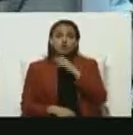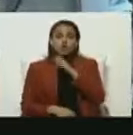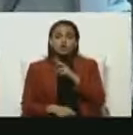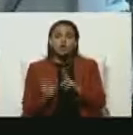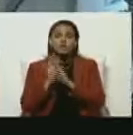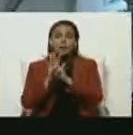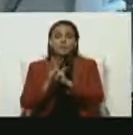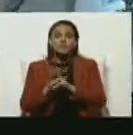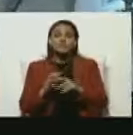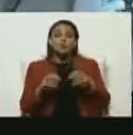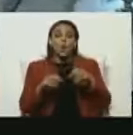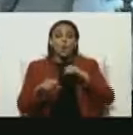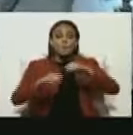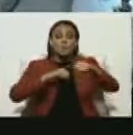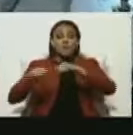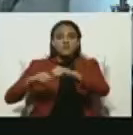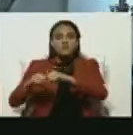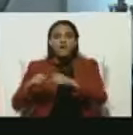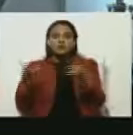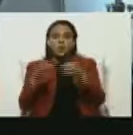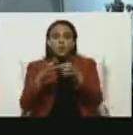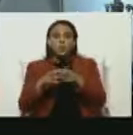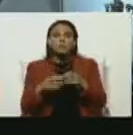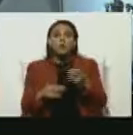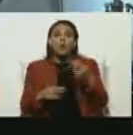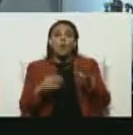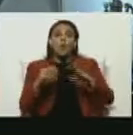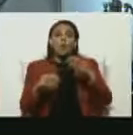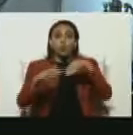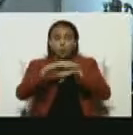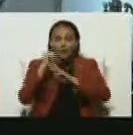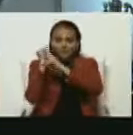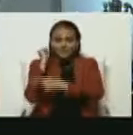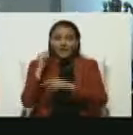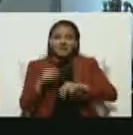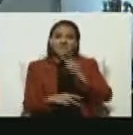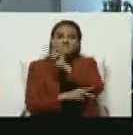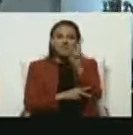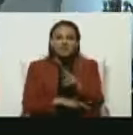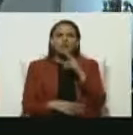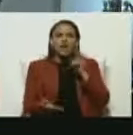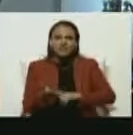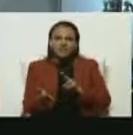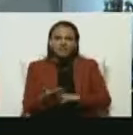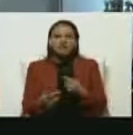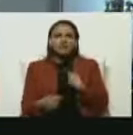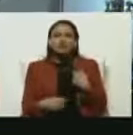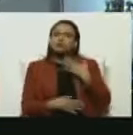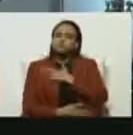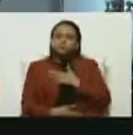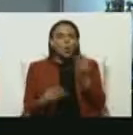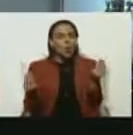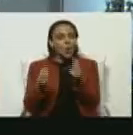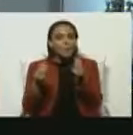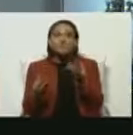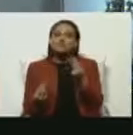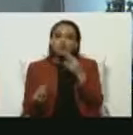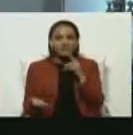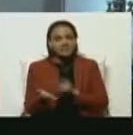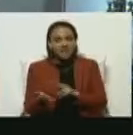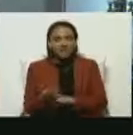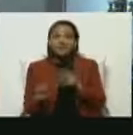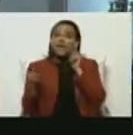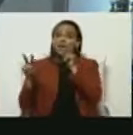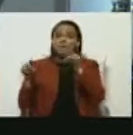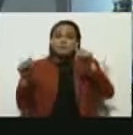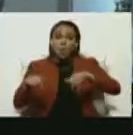del movimiento Guardaparques de Venezuela. Y de verdad que estoy muy encantada con la película que acabamos de ver